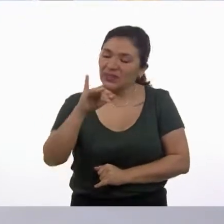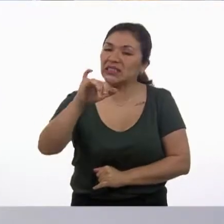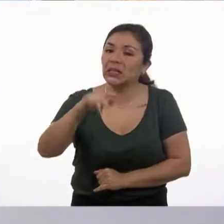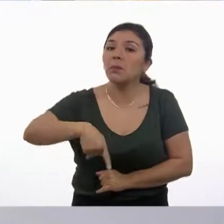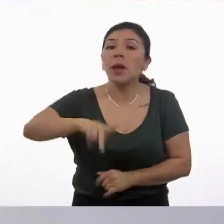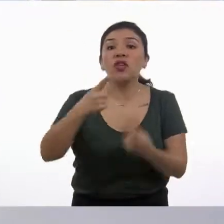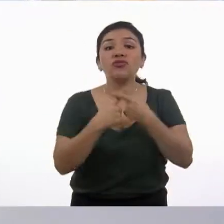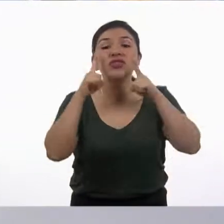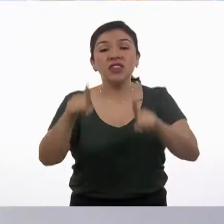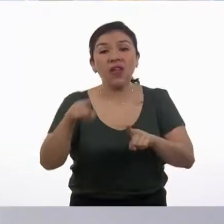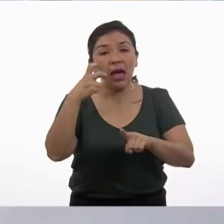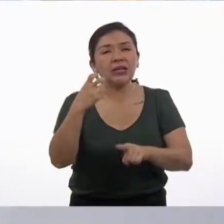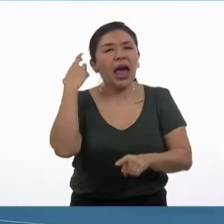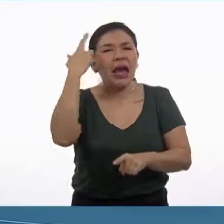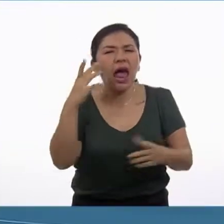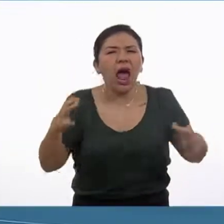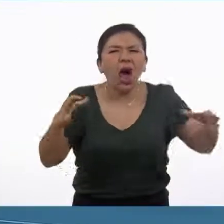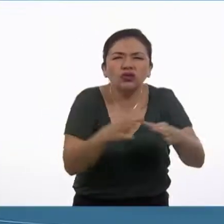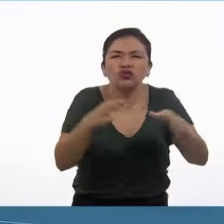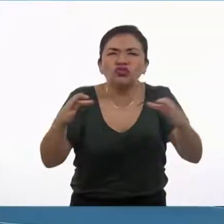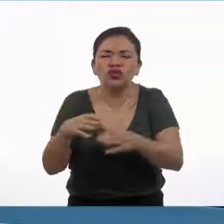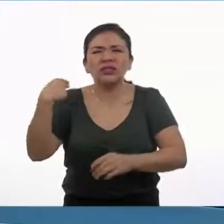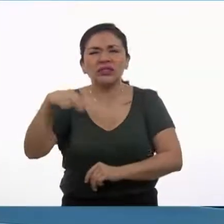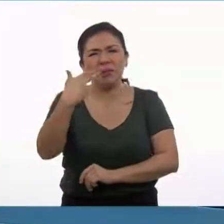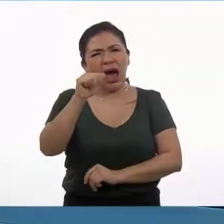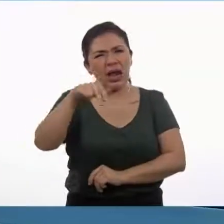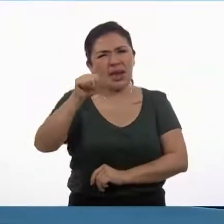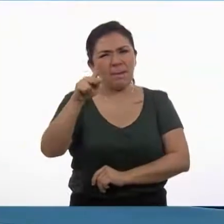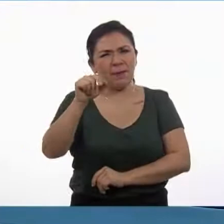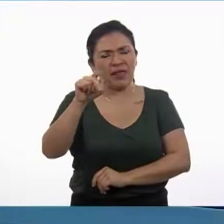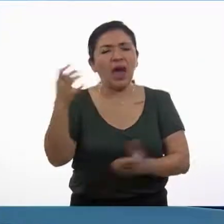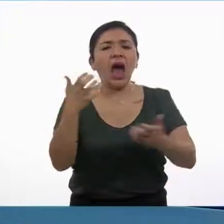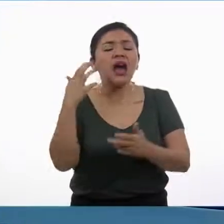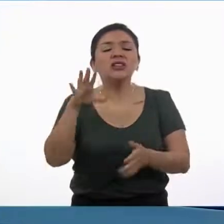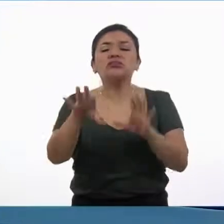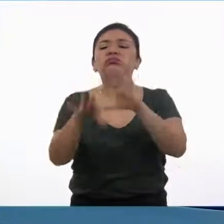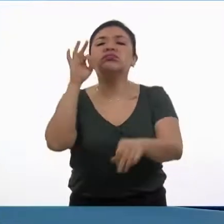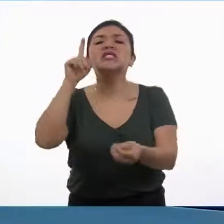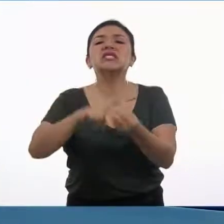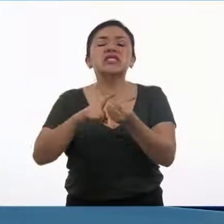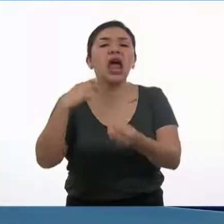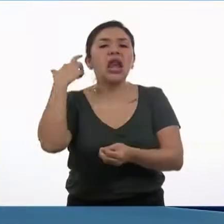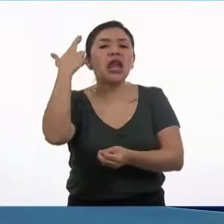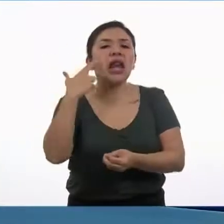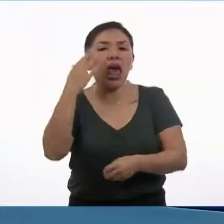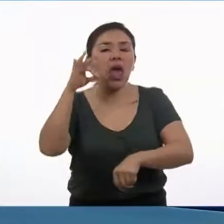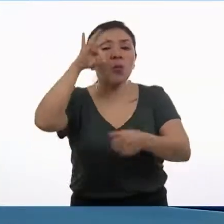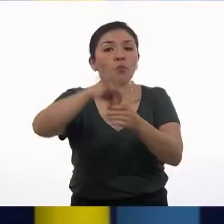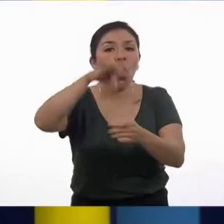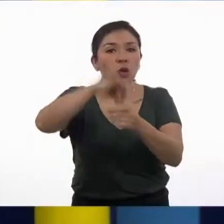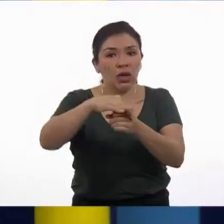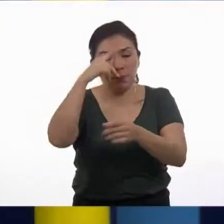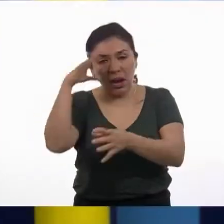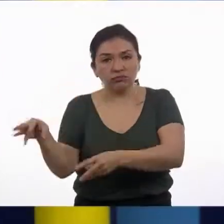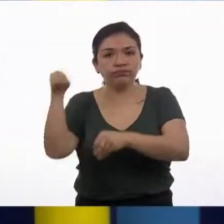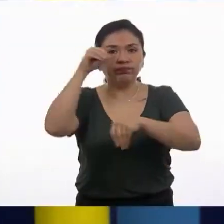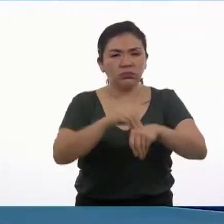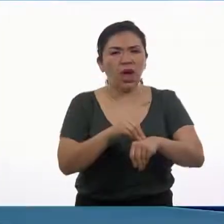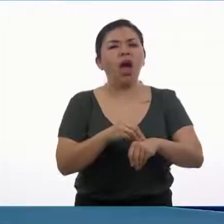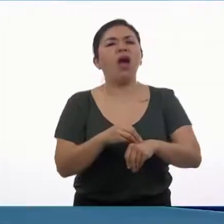estas pequeñas monarquías llamadas jánapadas elegían a sus reyes. O sea que votaban por sus reyes.